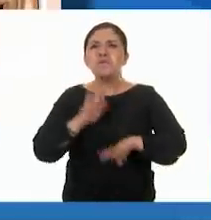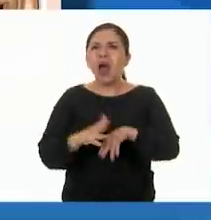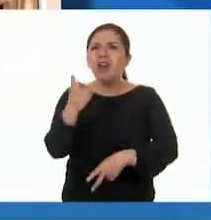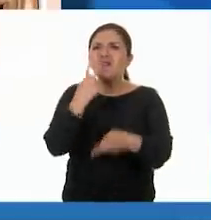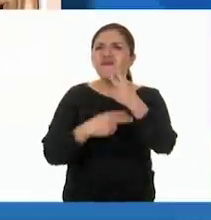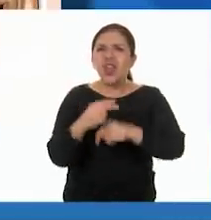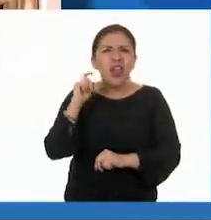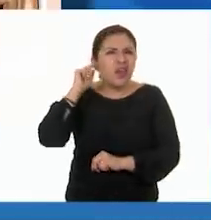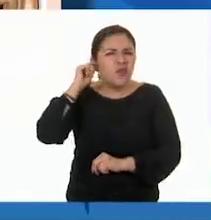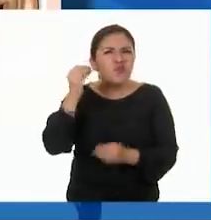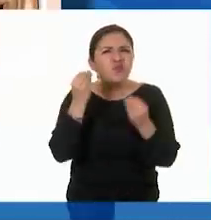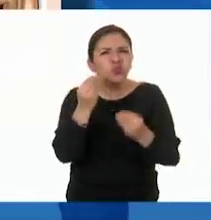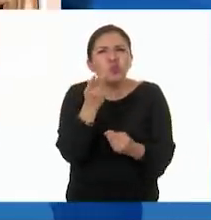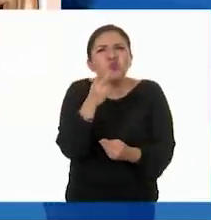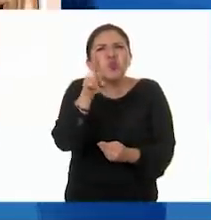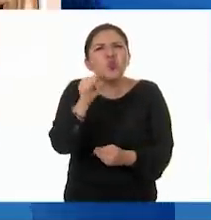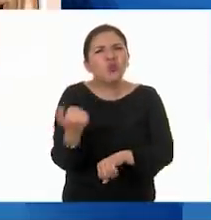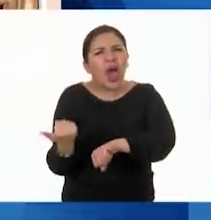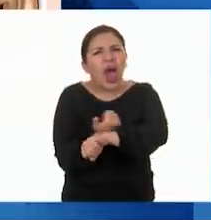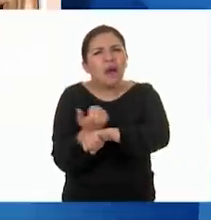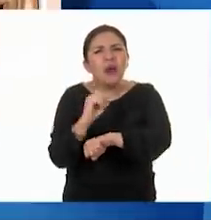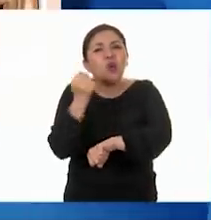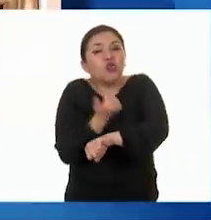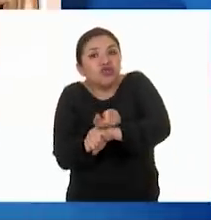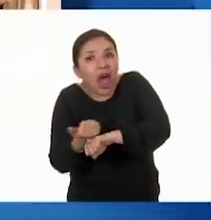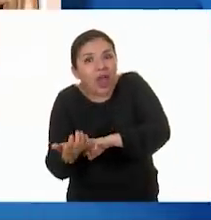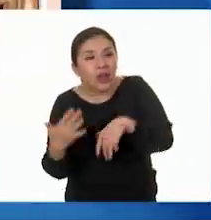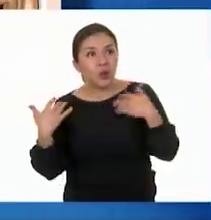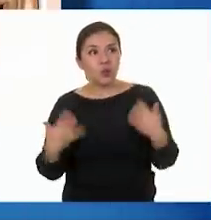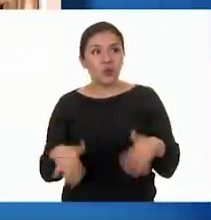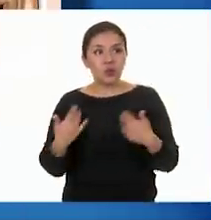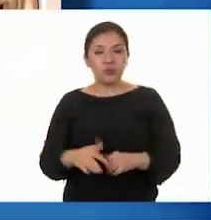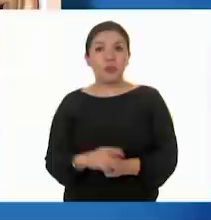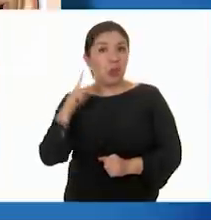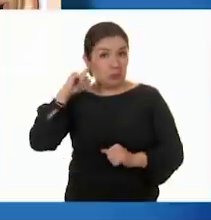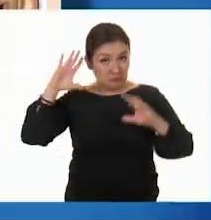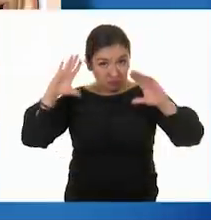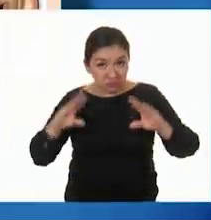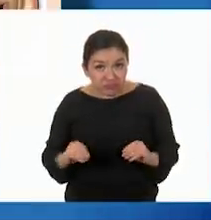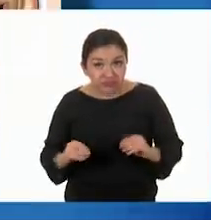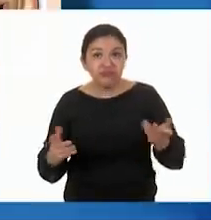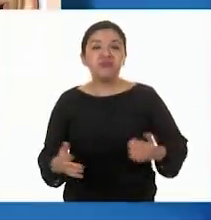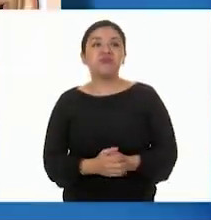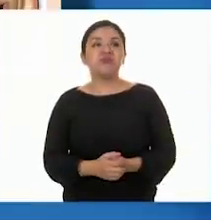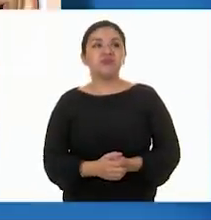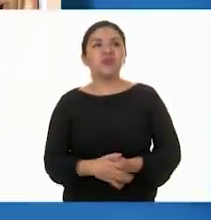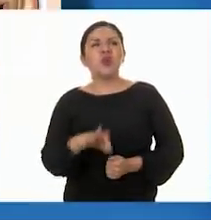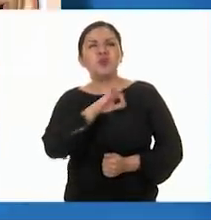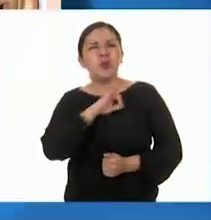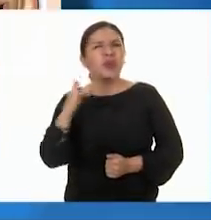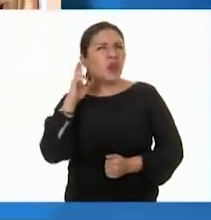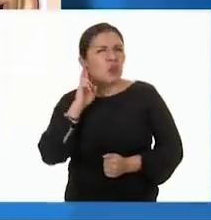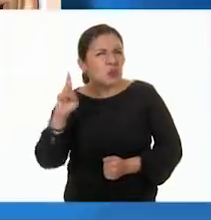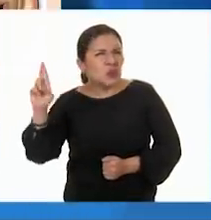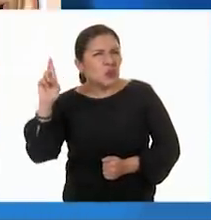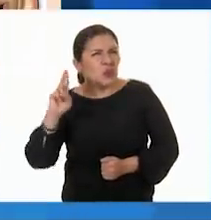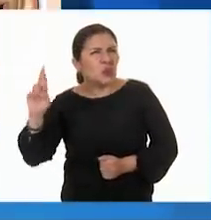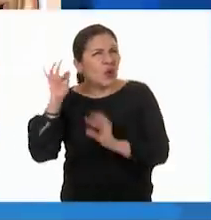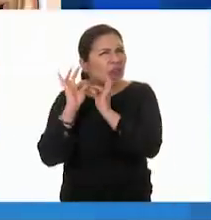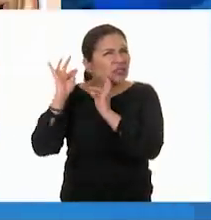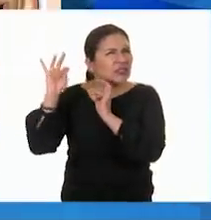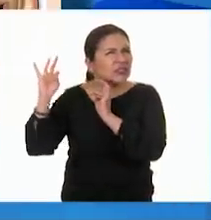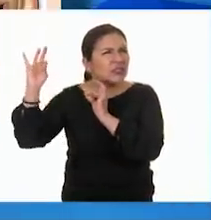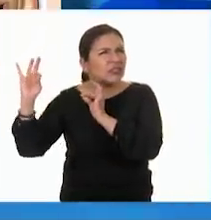mucosa llena de pus o con sangre del oído. Puedes sufrir pérdida auditiva. Puedes sufrir zumbido de oídos